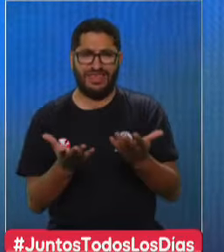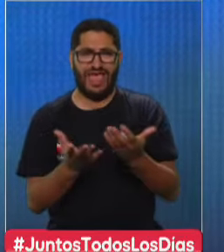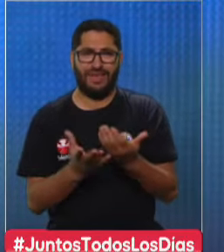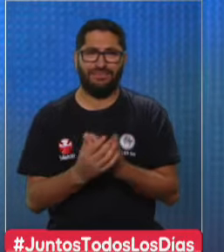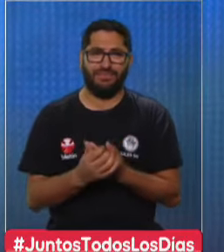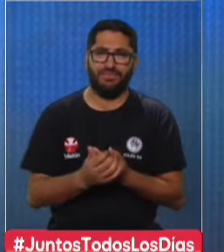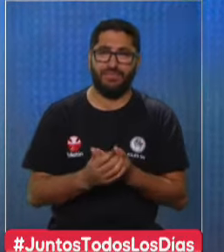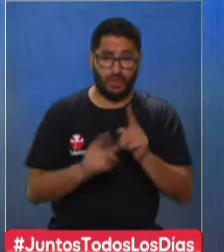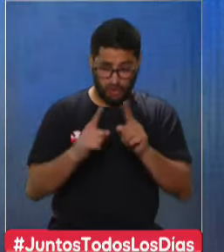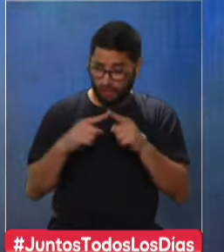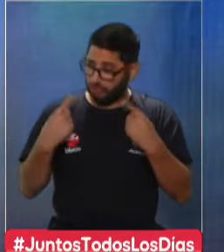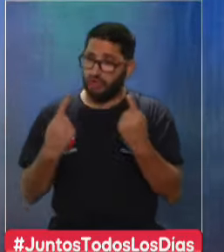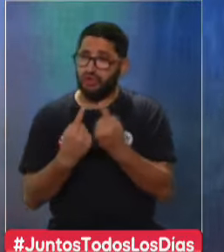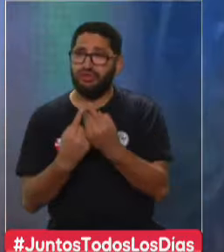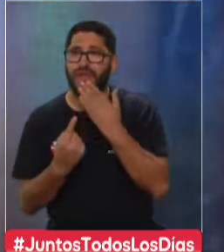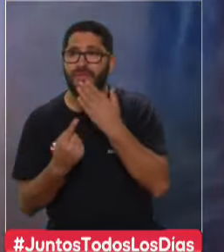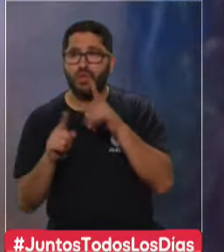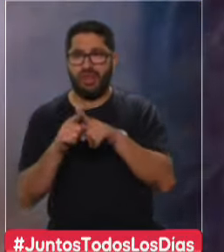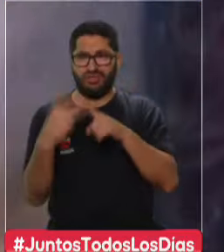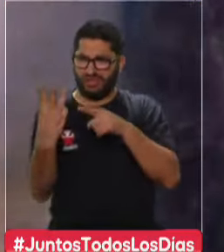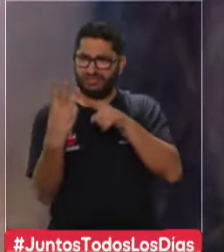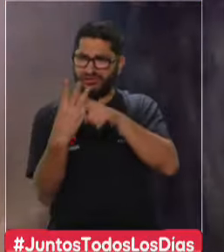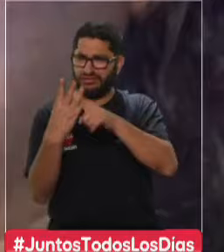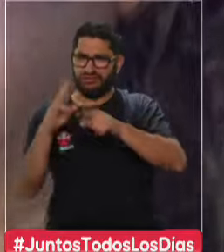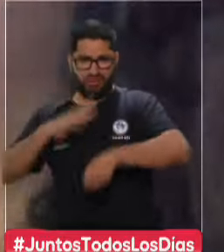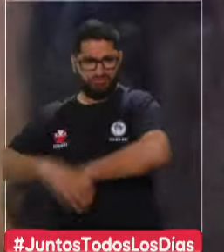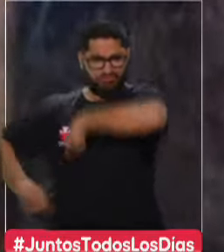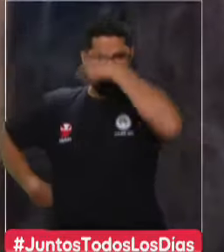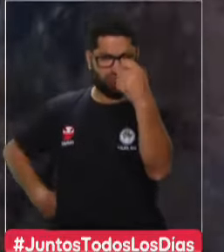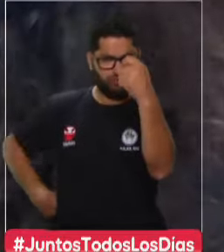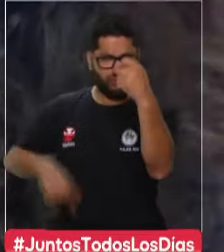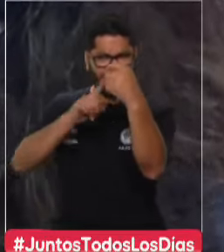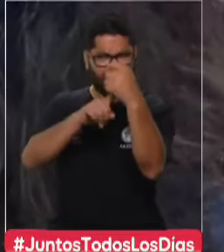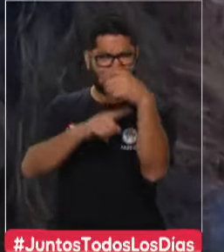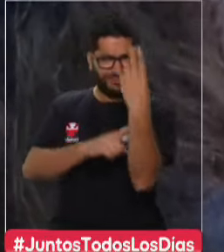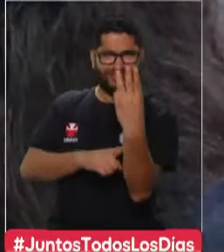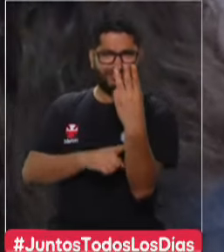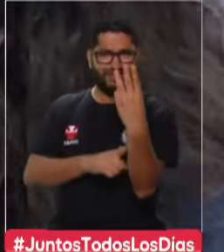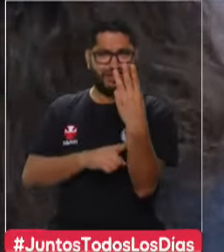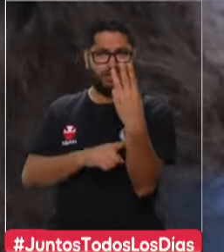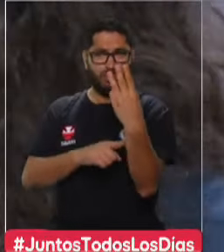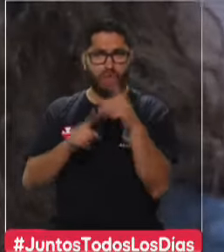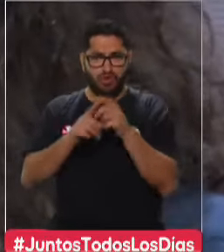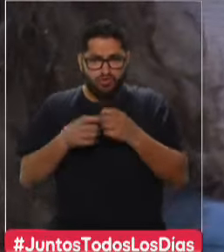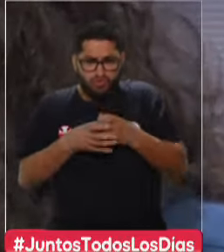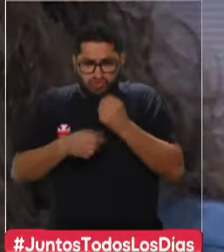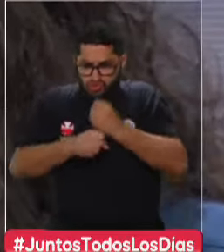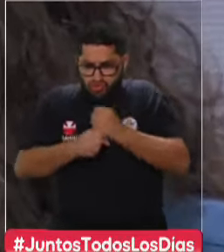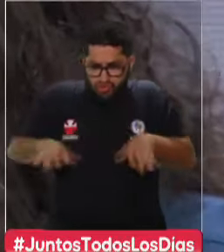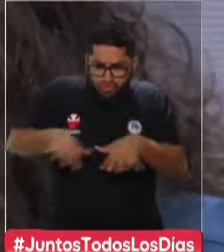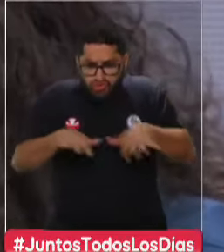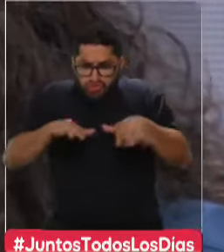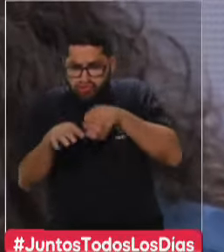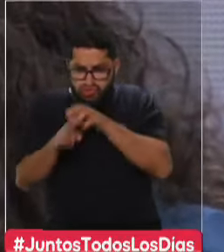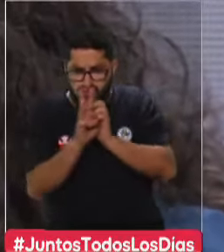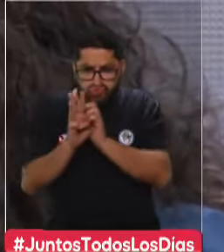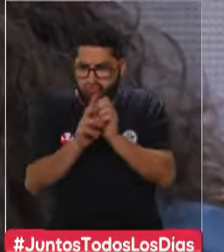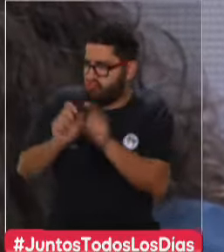somos los tres mosqueteros y andamos para todos lados juntos y hay que echarle nomás. Fíjate,